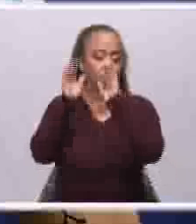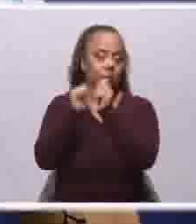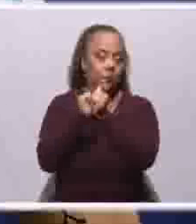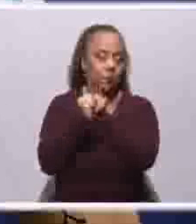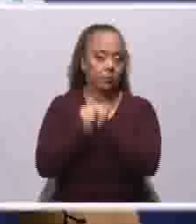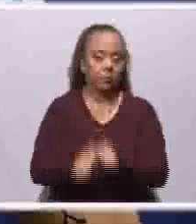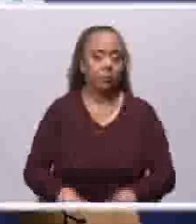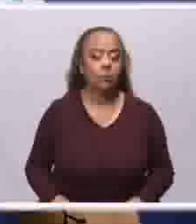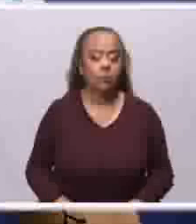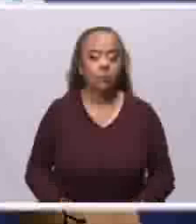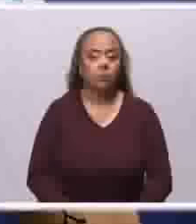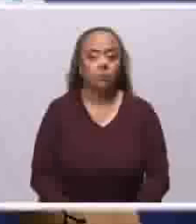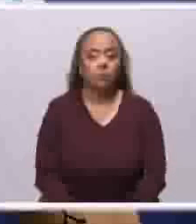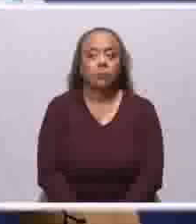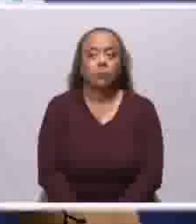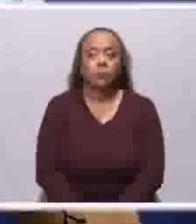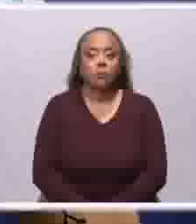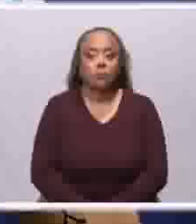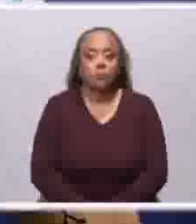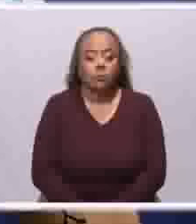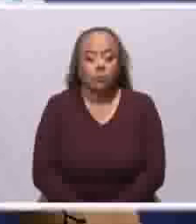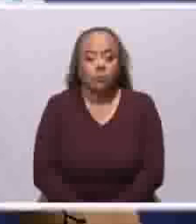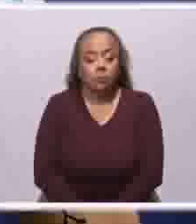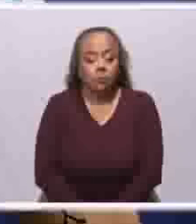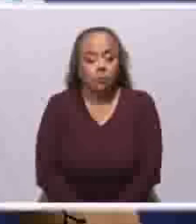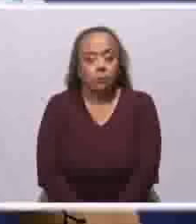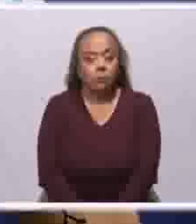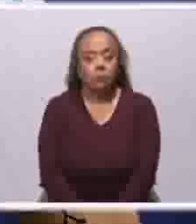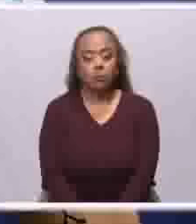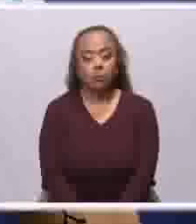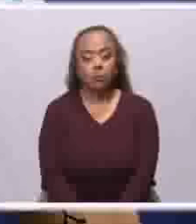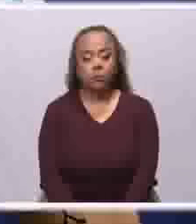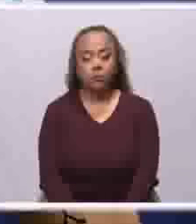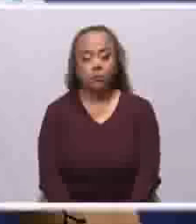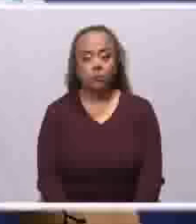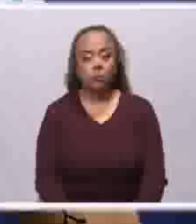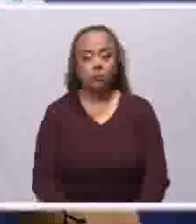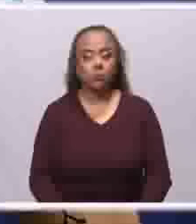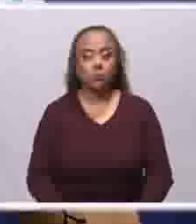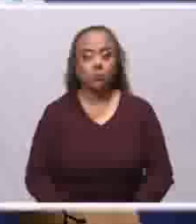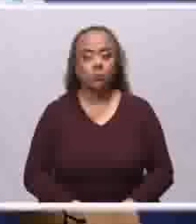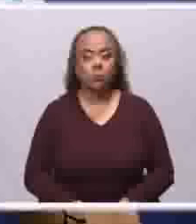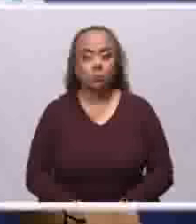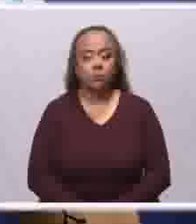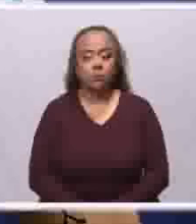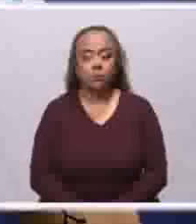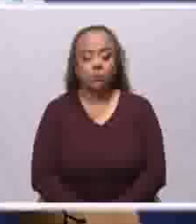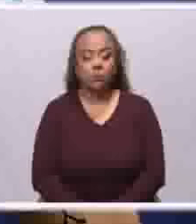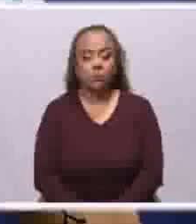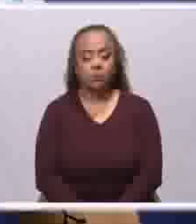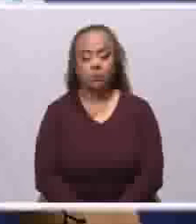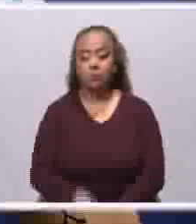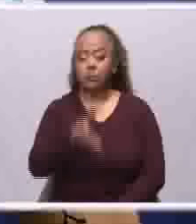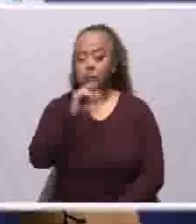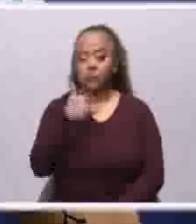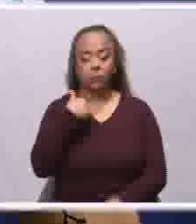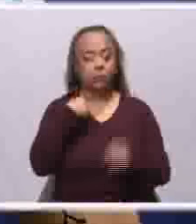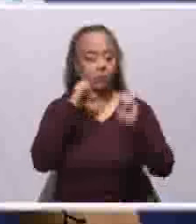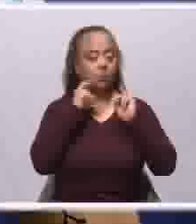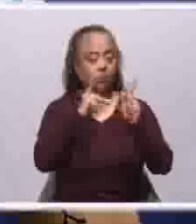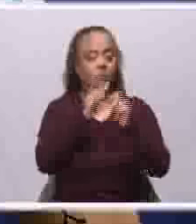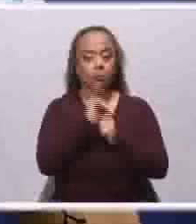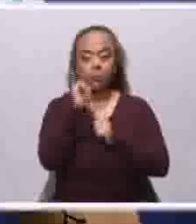gran torneo ha tenido Juan Pablo que no extraña yo creo verdad no no pero no tenía la oportunidad